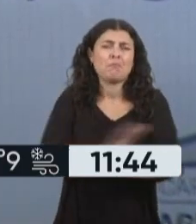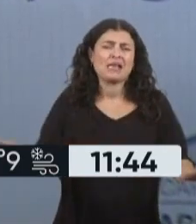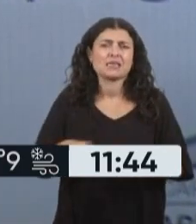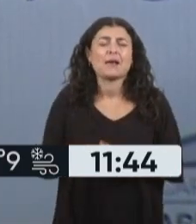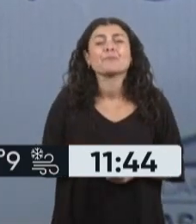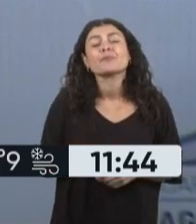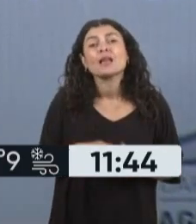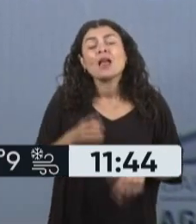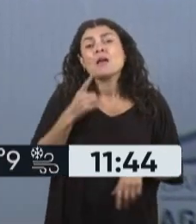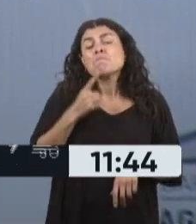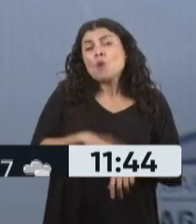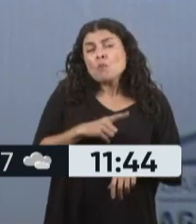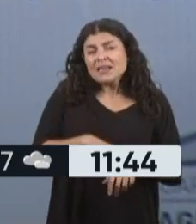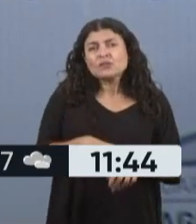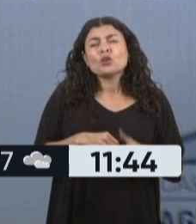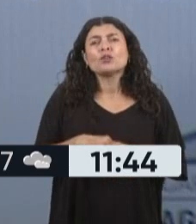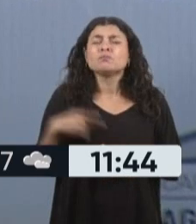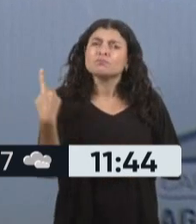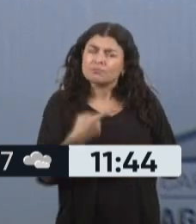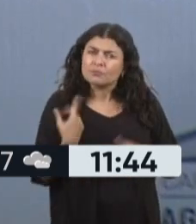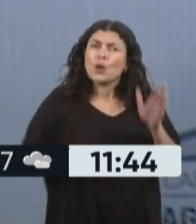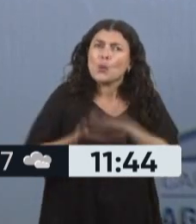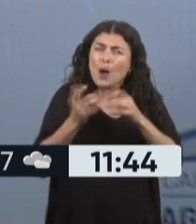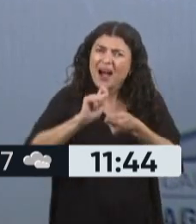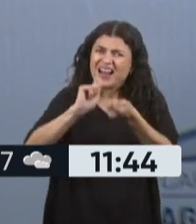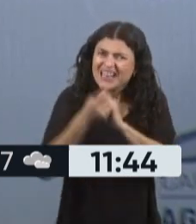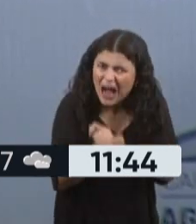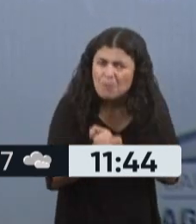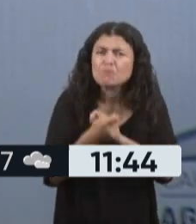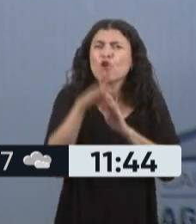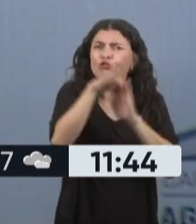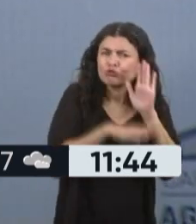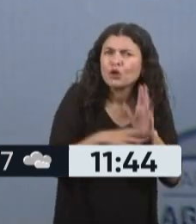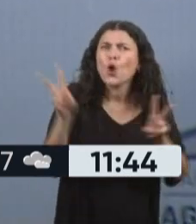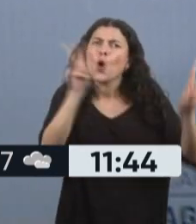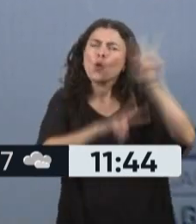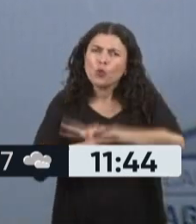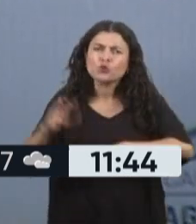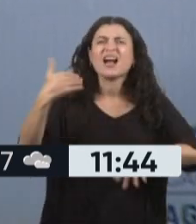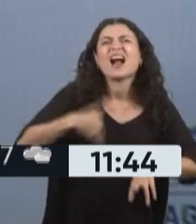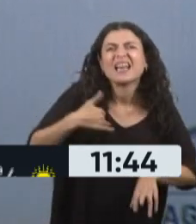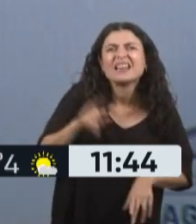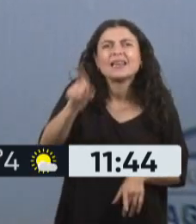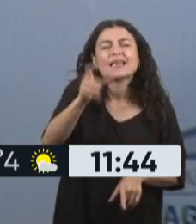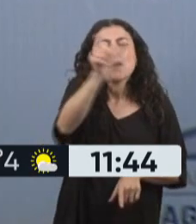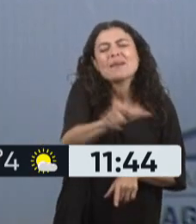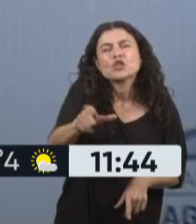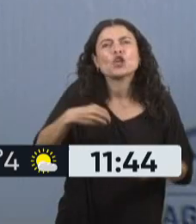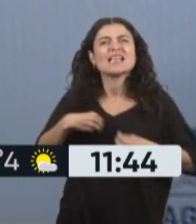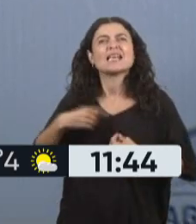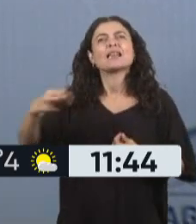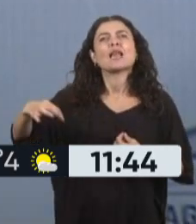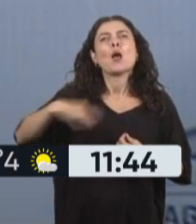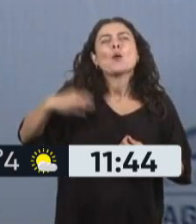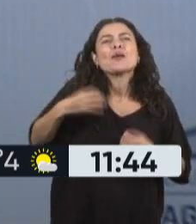El lugar de llegada para este y para todas nuestras reformas es conceptualmente simple. Queremos ser un país en el que la vida sea más fácil para el que hace las cosas